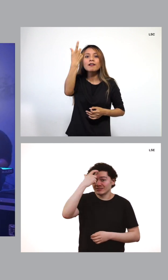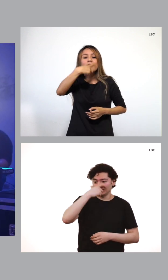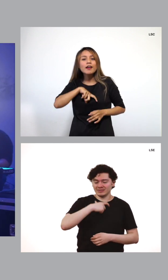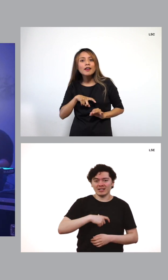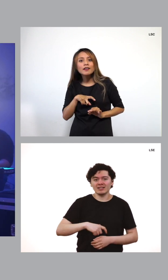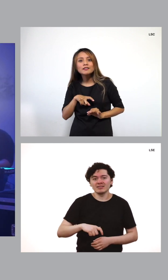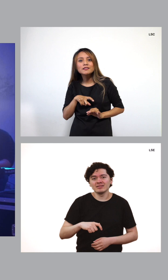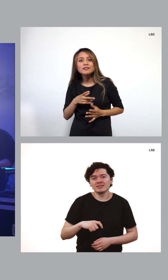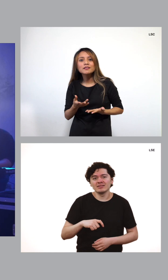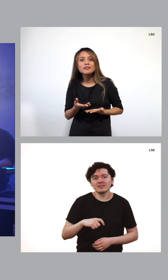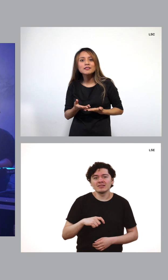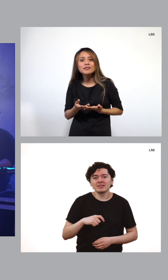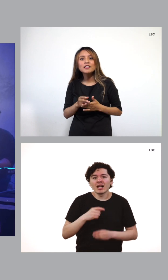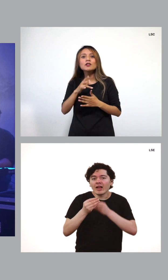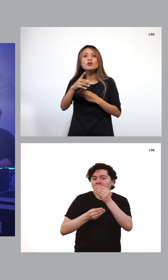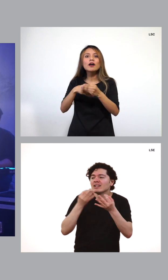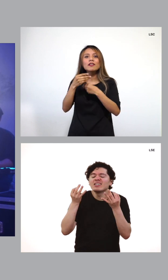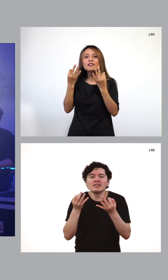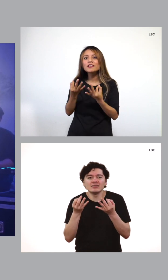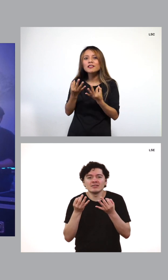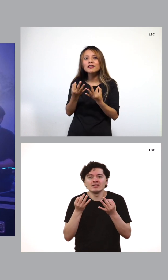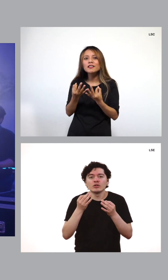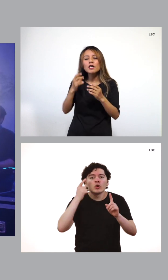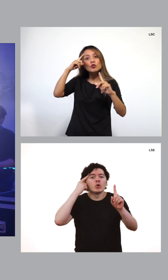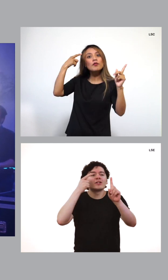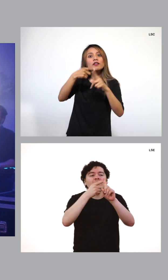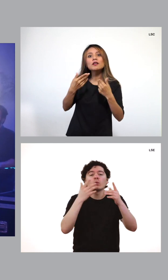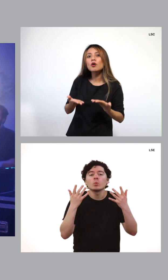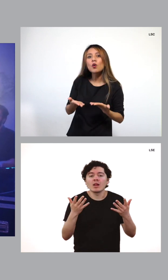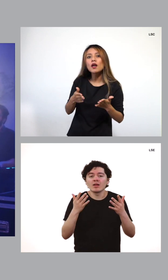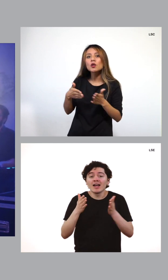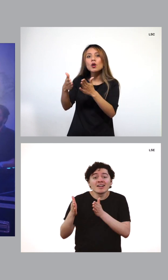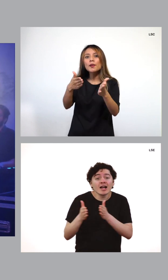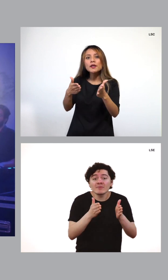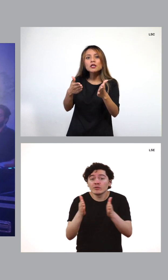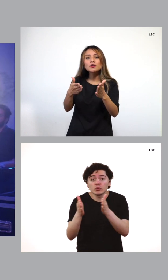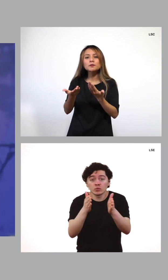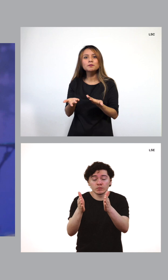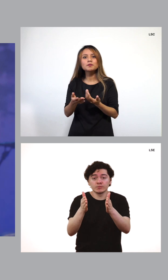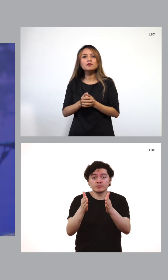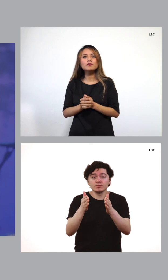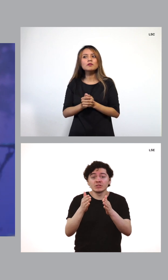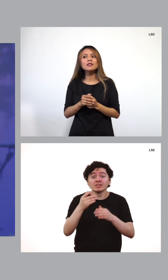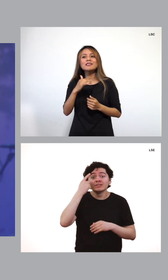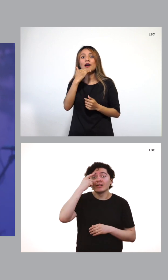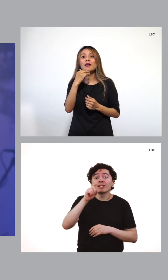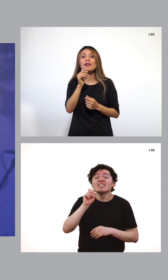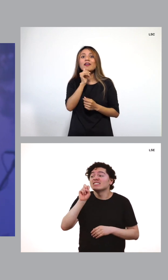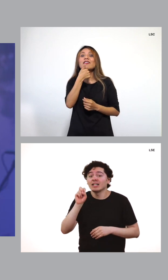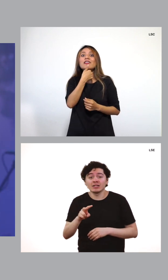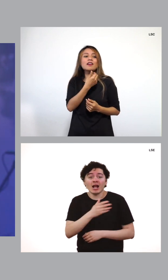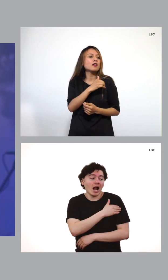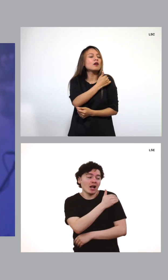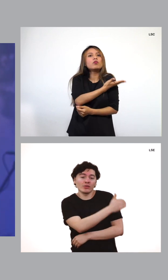contigo. La luz te hace darte cuenta de tu entorno, analizar las circunstancias y